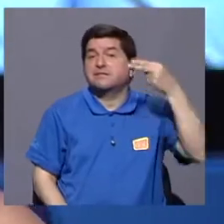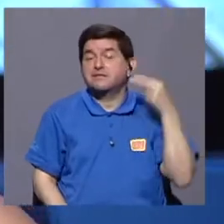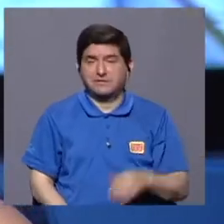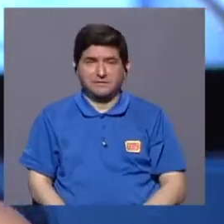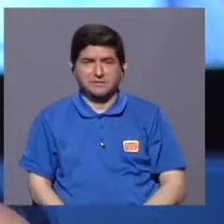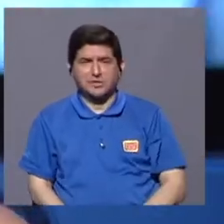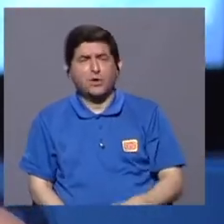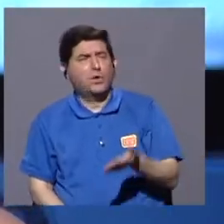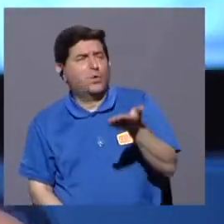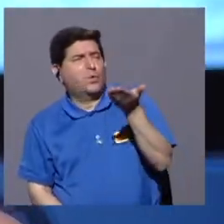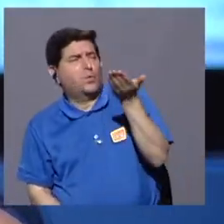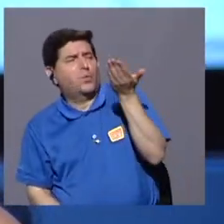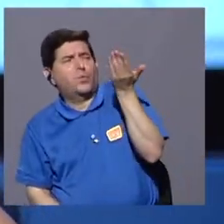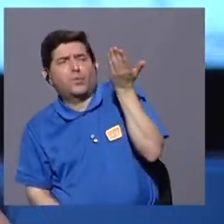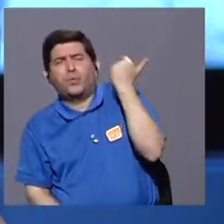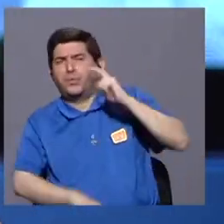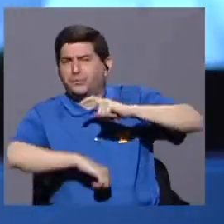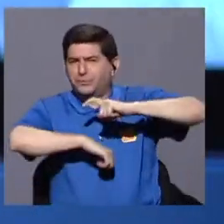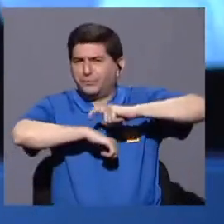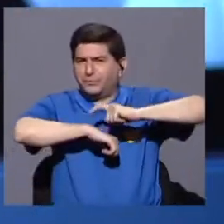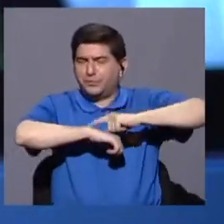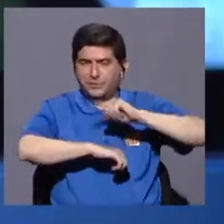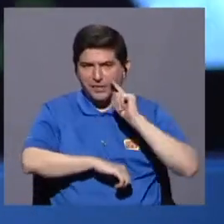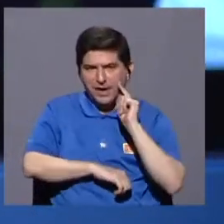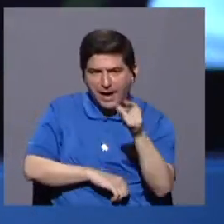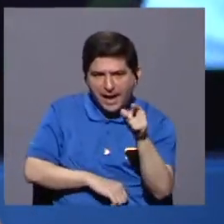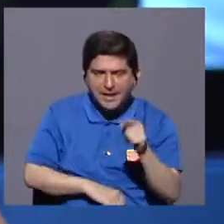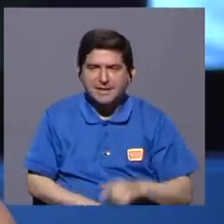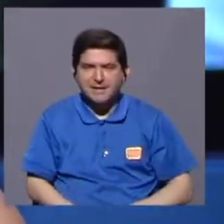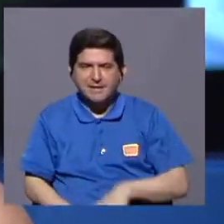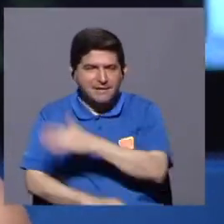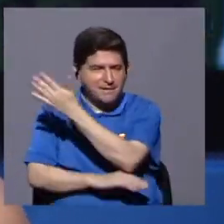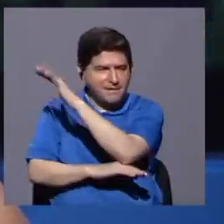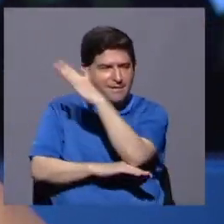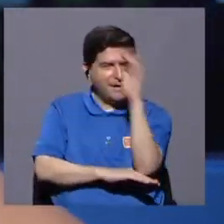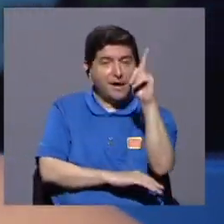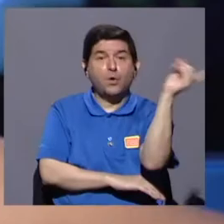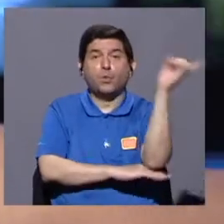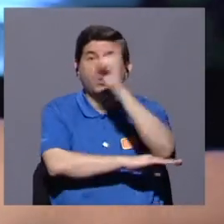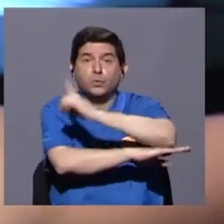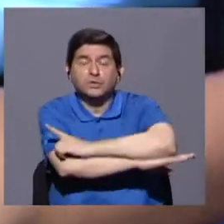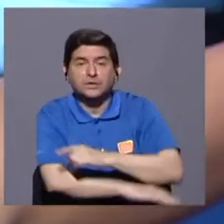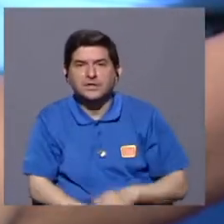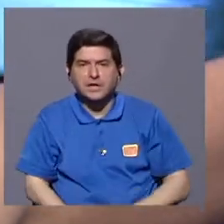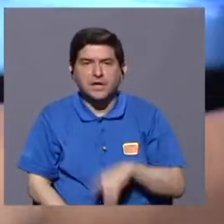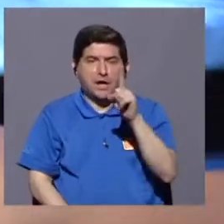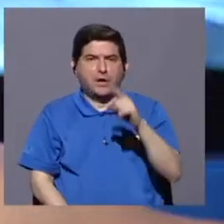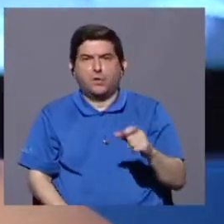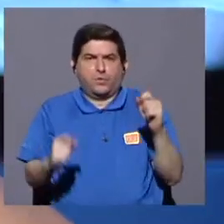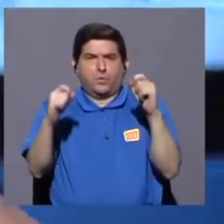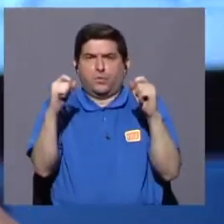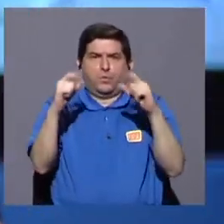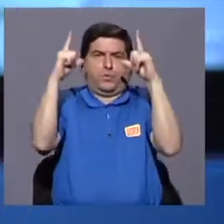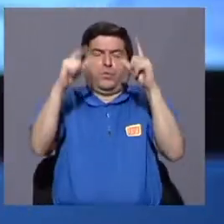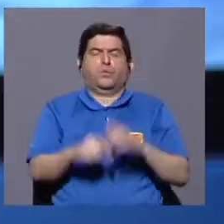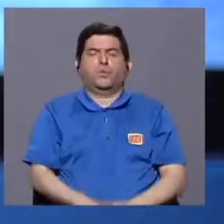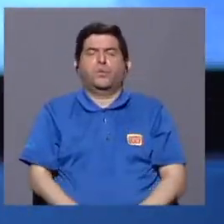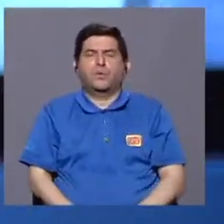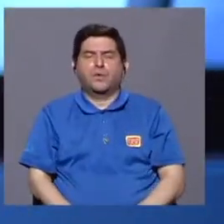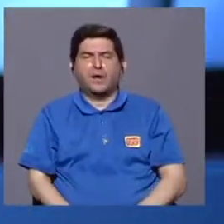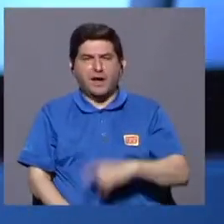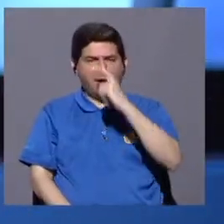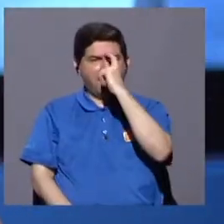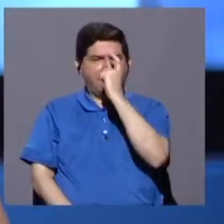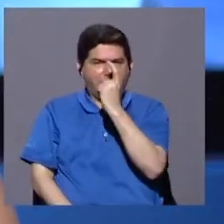que hace mucho, mucho tiempo, ahí en esa ceiba, llegó un día una imponente águila gris